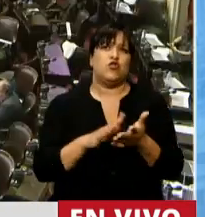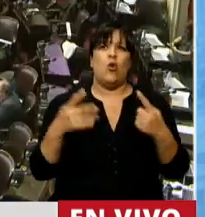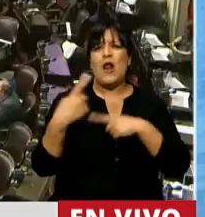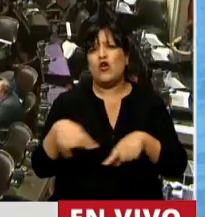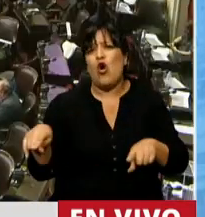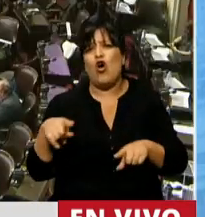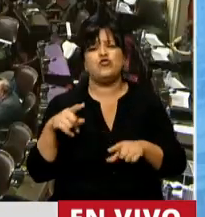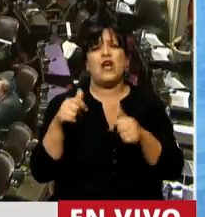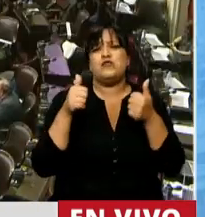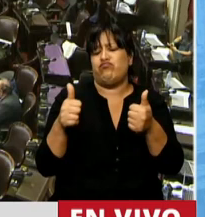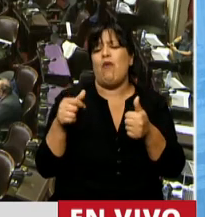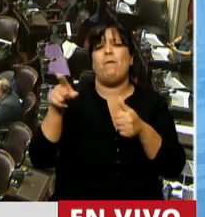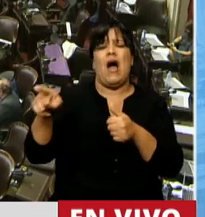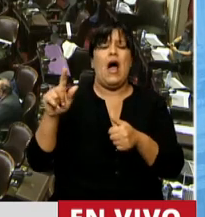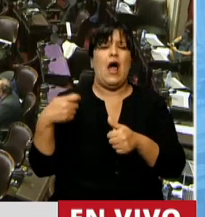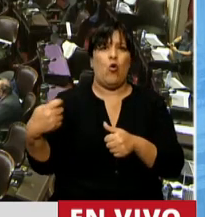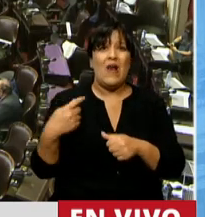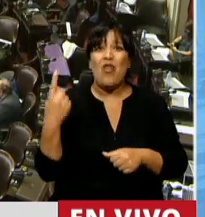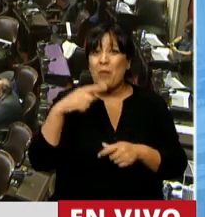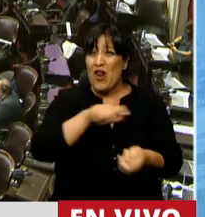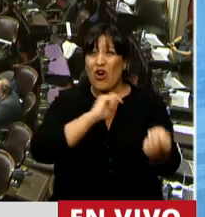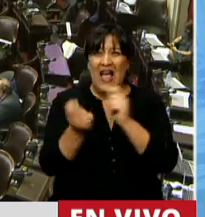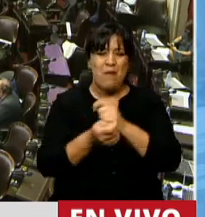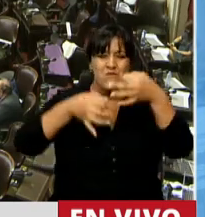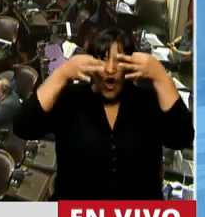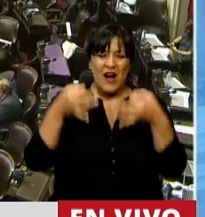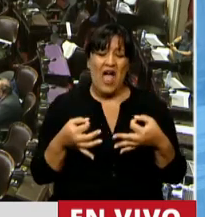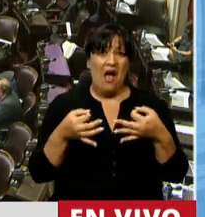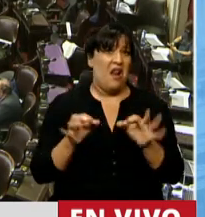colores para los jubilados. Ahora, reforma de fondo, ninguna.